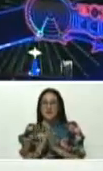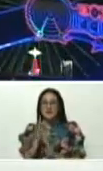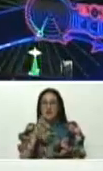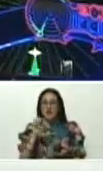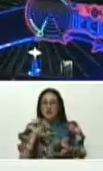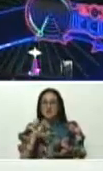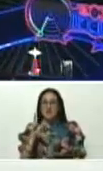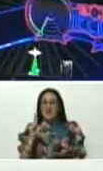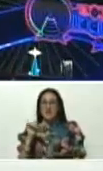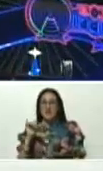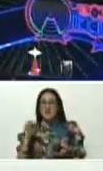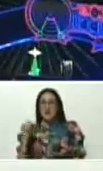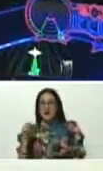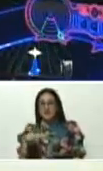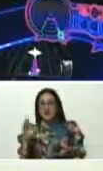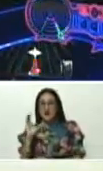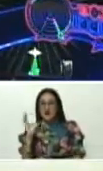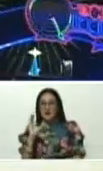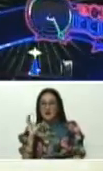Caracas,